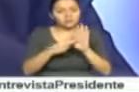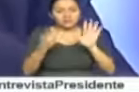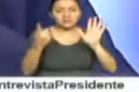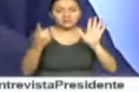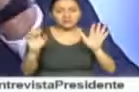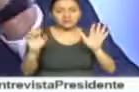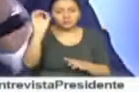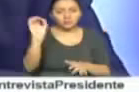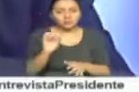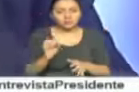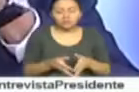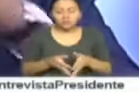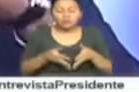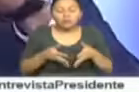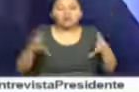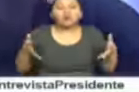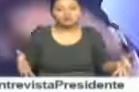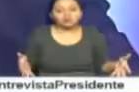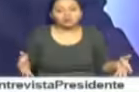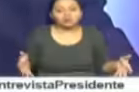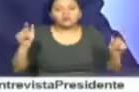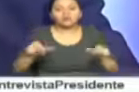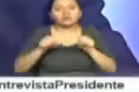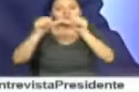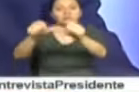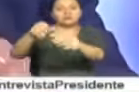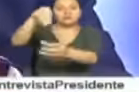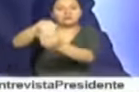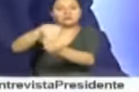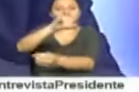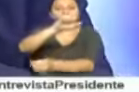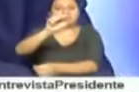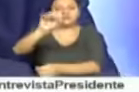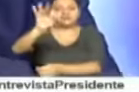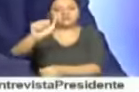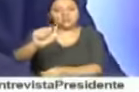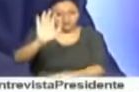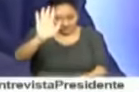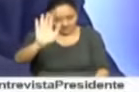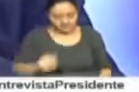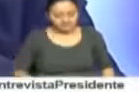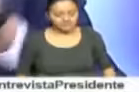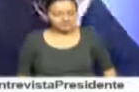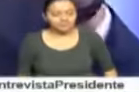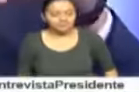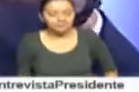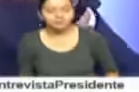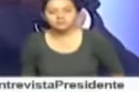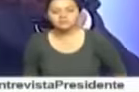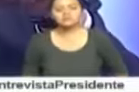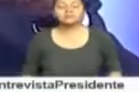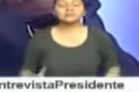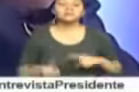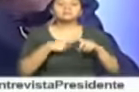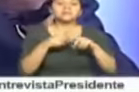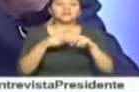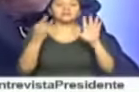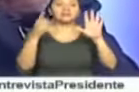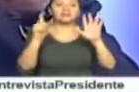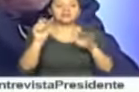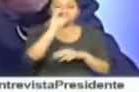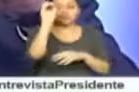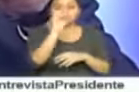neto. Una brutalidad. Pero para ser sostenible al IFA, ¿qué más hacen? 60%, además de eso, de